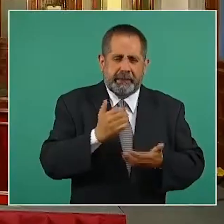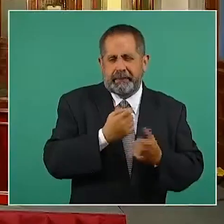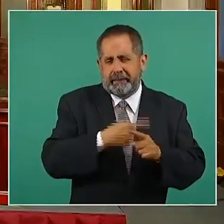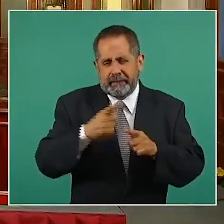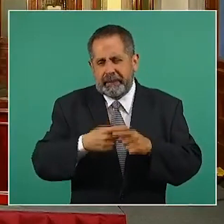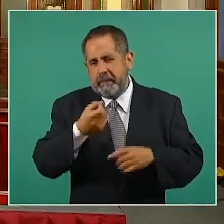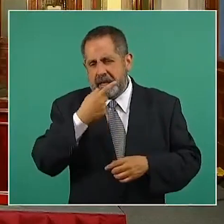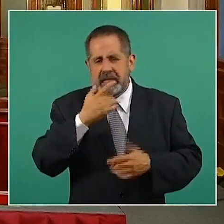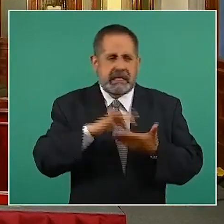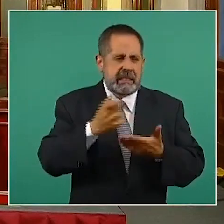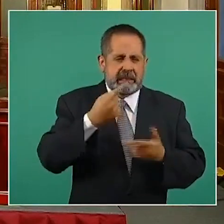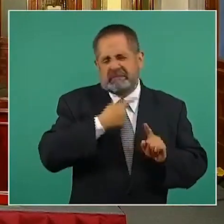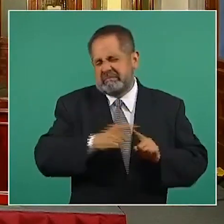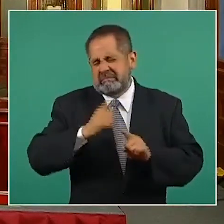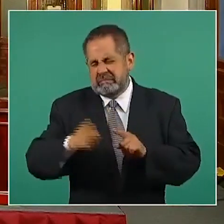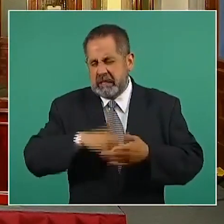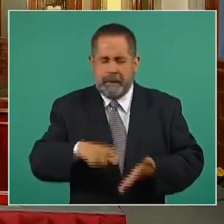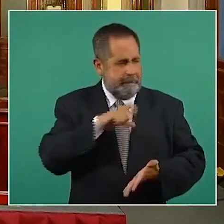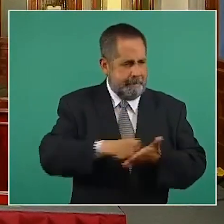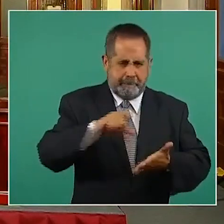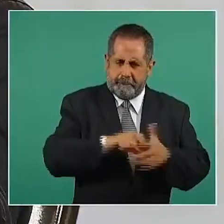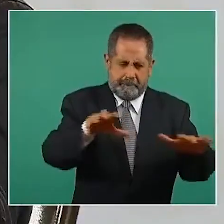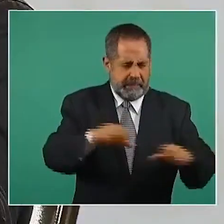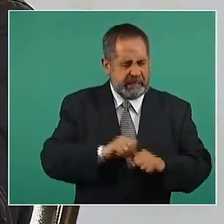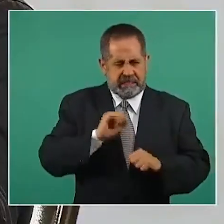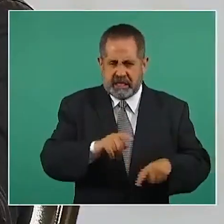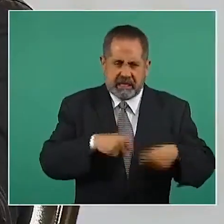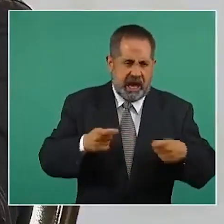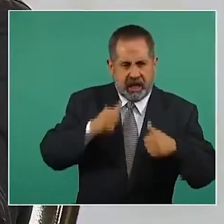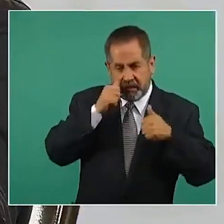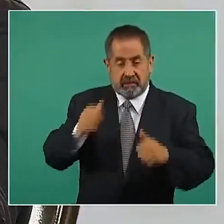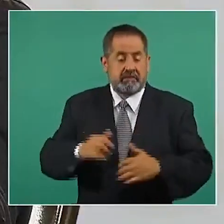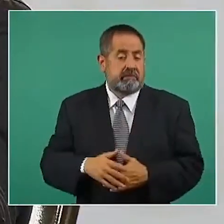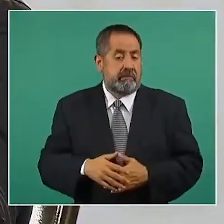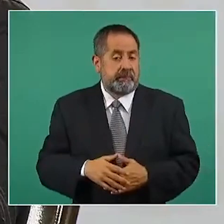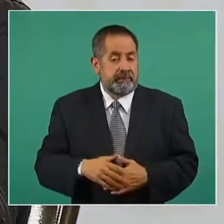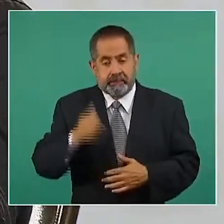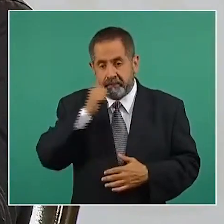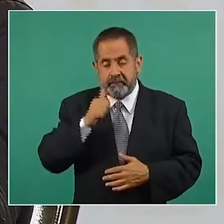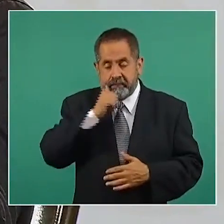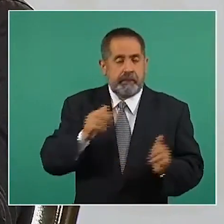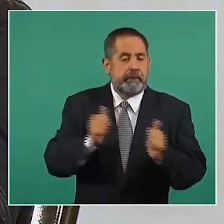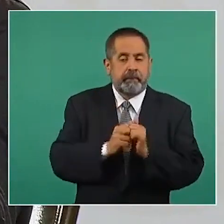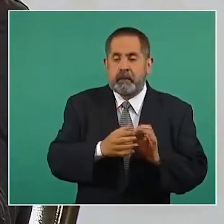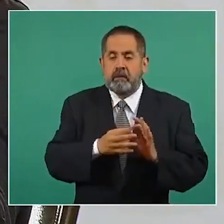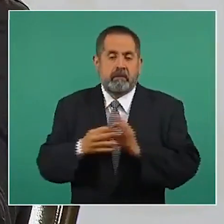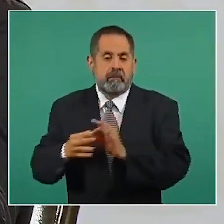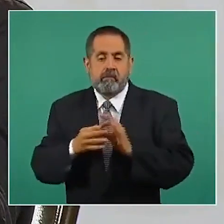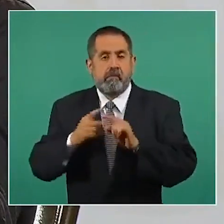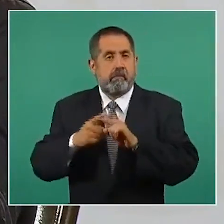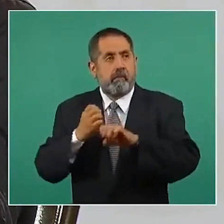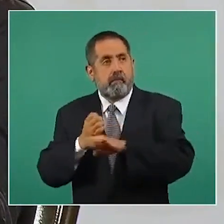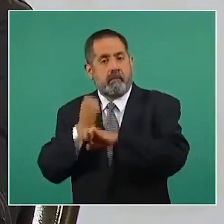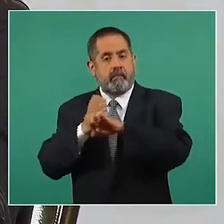particularmente medicamentos y también reactivos para el diagnóstico. Esto es en cuanto a la atención médica y siempre en colaboración con las